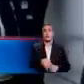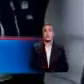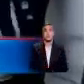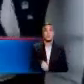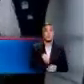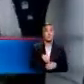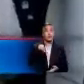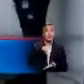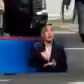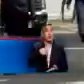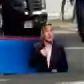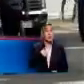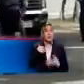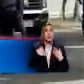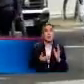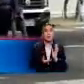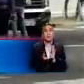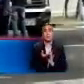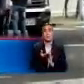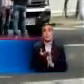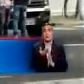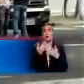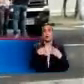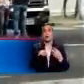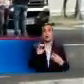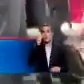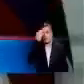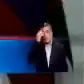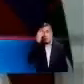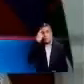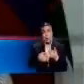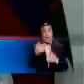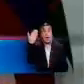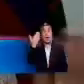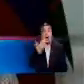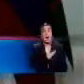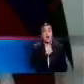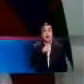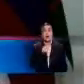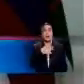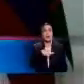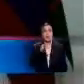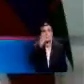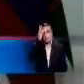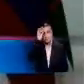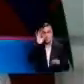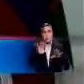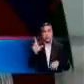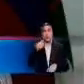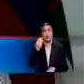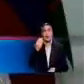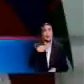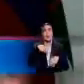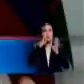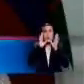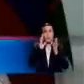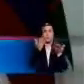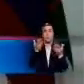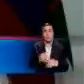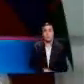aquí en esta ciudad se vive un ambiente de tensión en vista de que el alcalde agustín intriago se encuentra hospitalizado desde el lunes 14 de diciembre